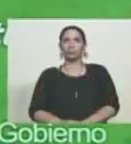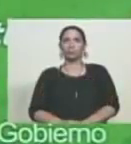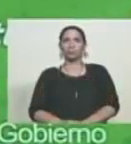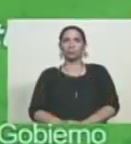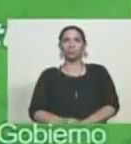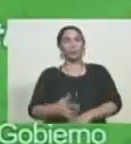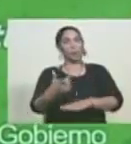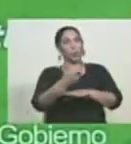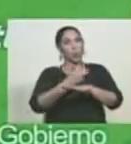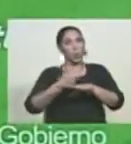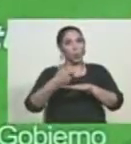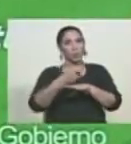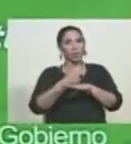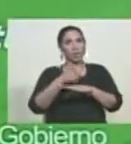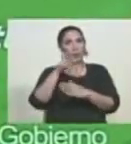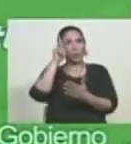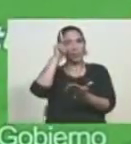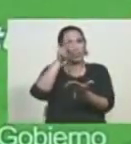Si el gobierno no llega a